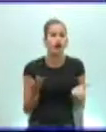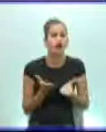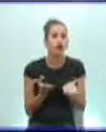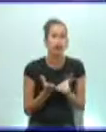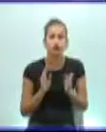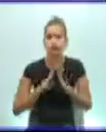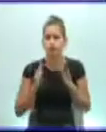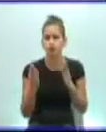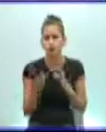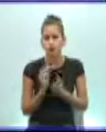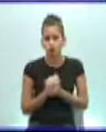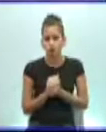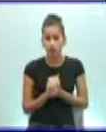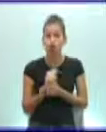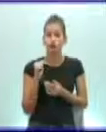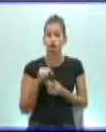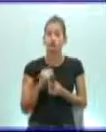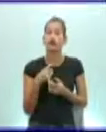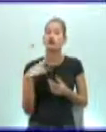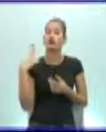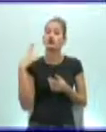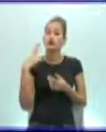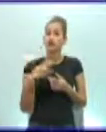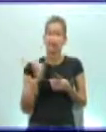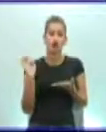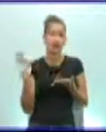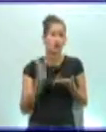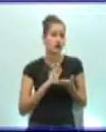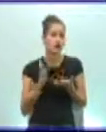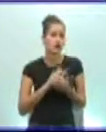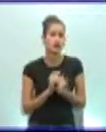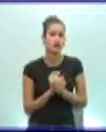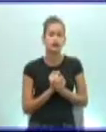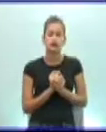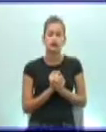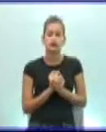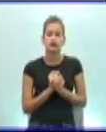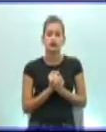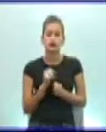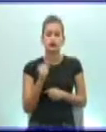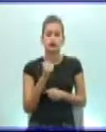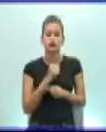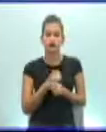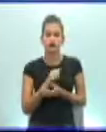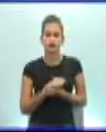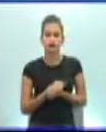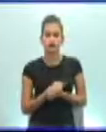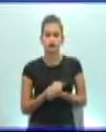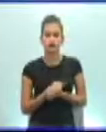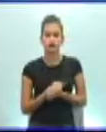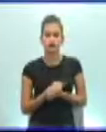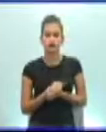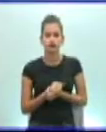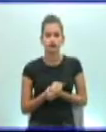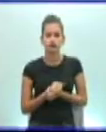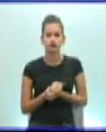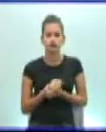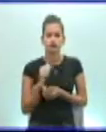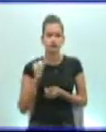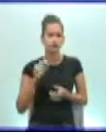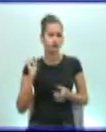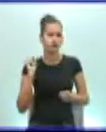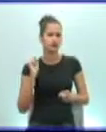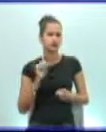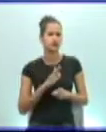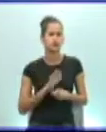recomendaciones de estudio que le hago con los libros, que le hice con los libros anteriores. Bien, ahora vamos a comenzar la